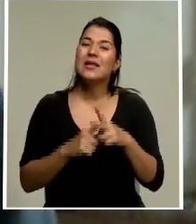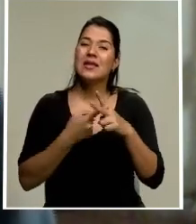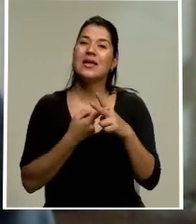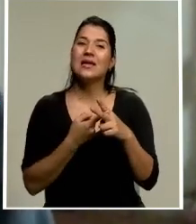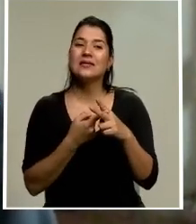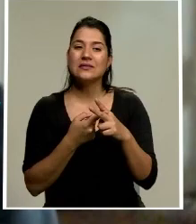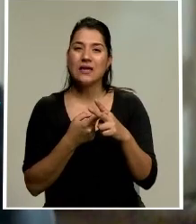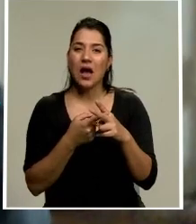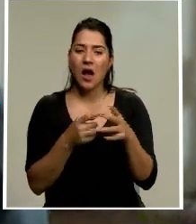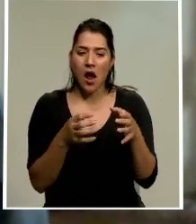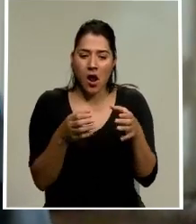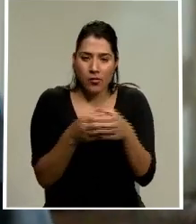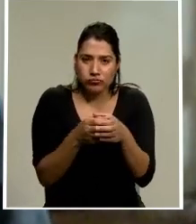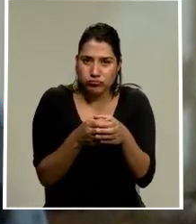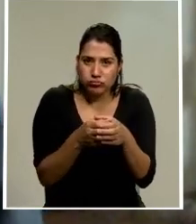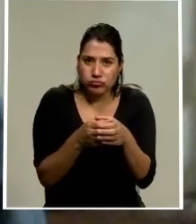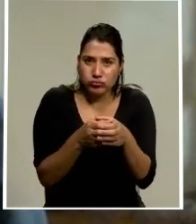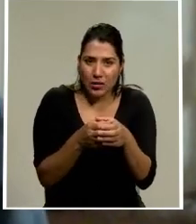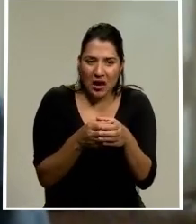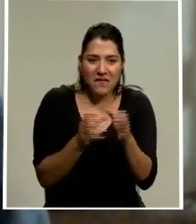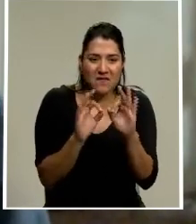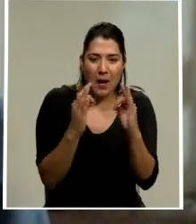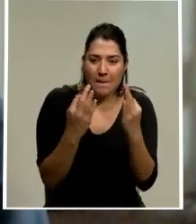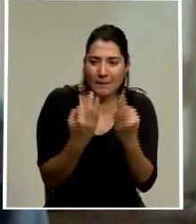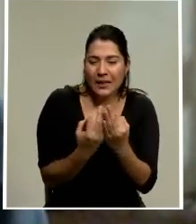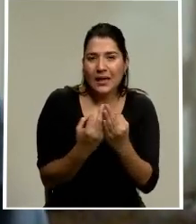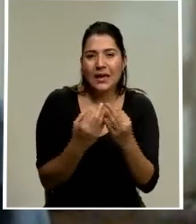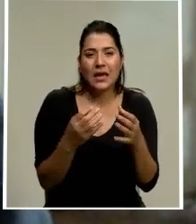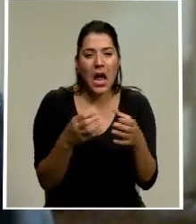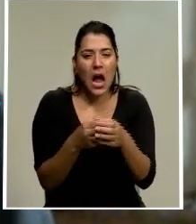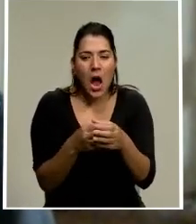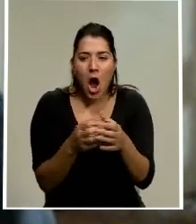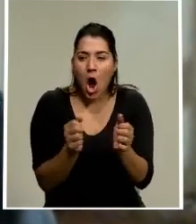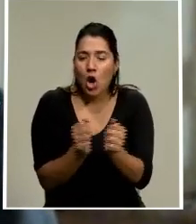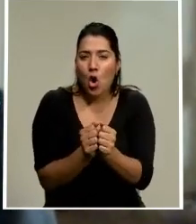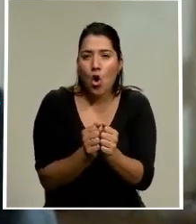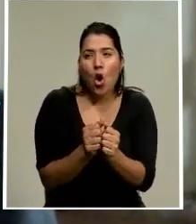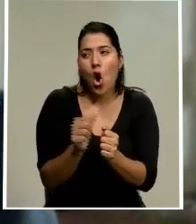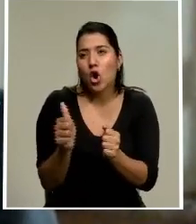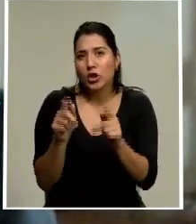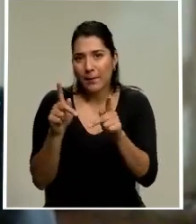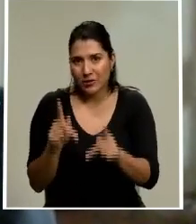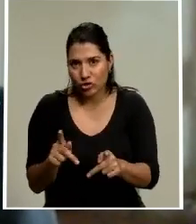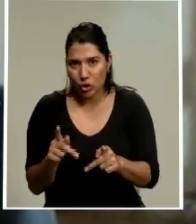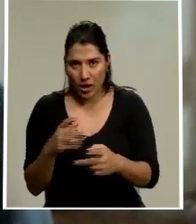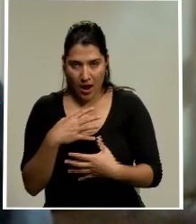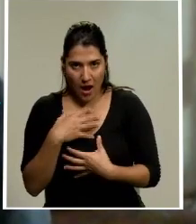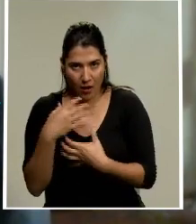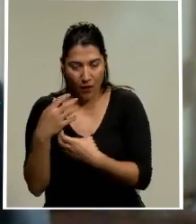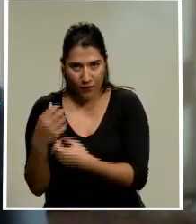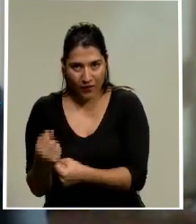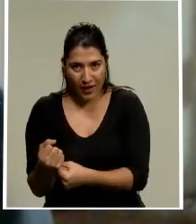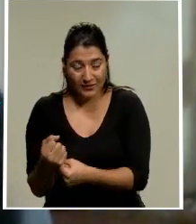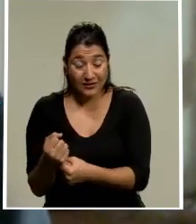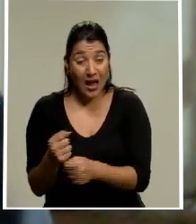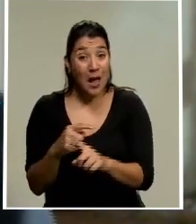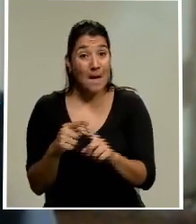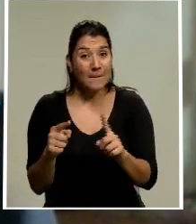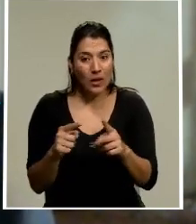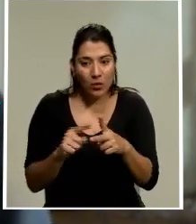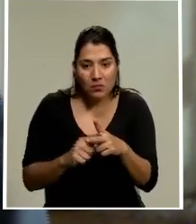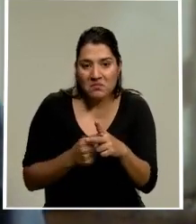círculo familiar o de convivencia y que va desarrollándose hasta